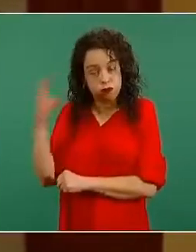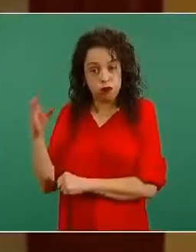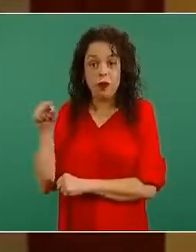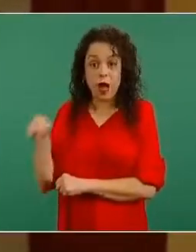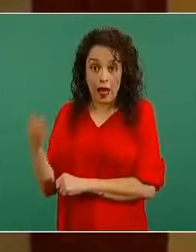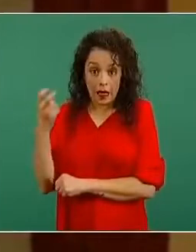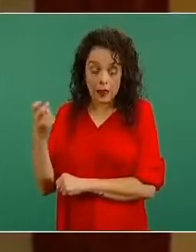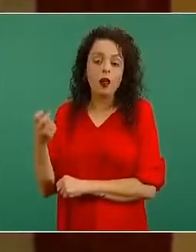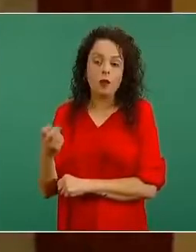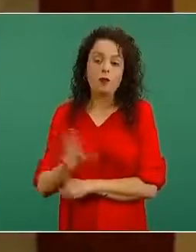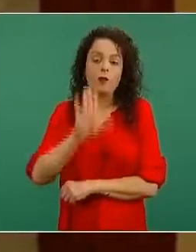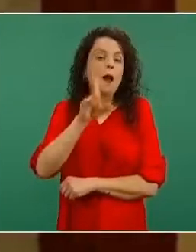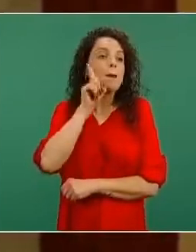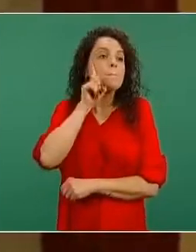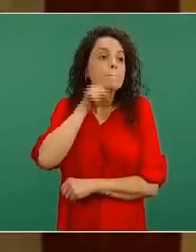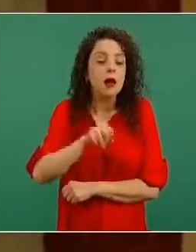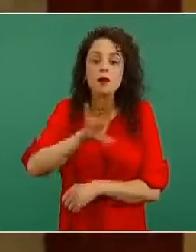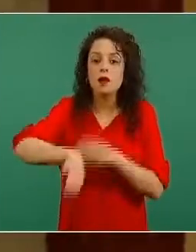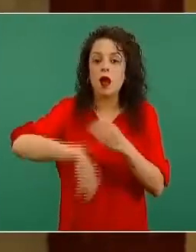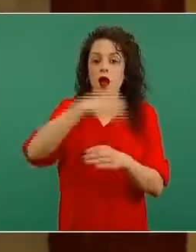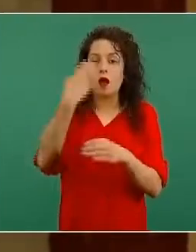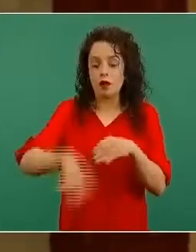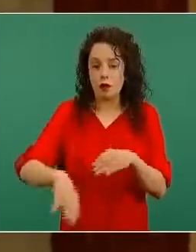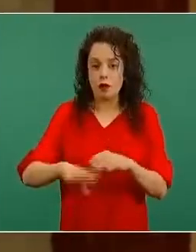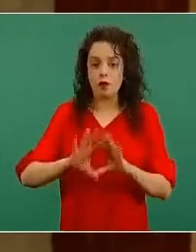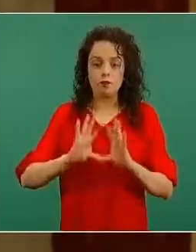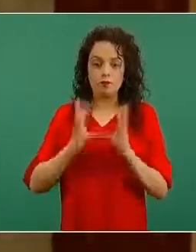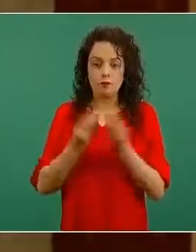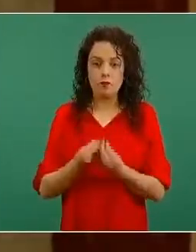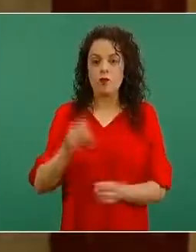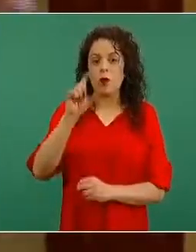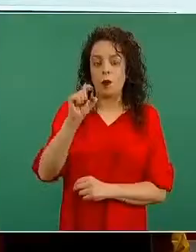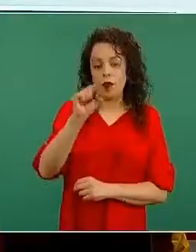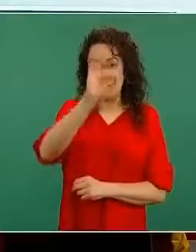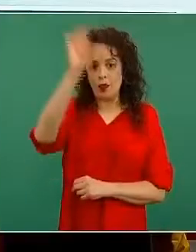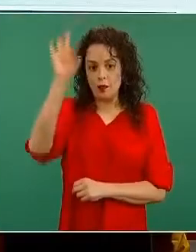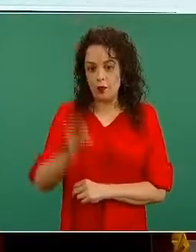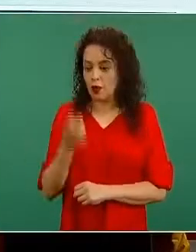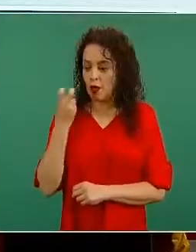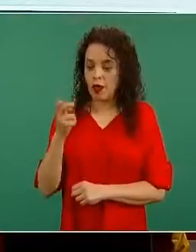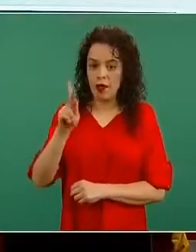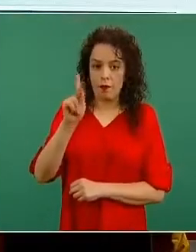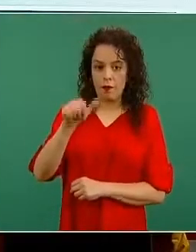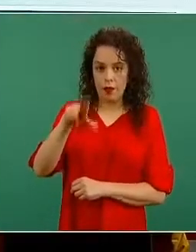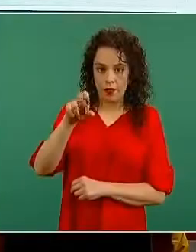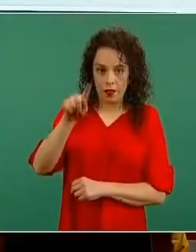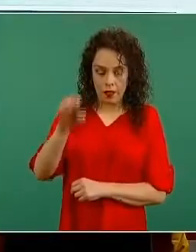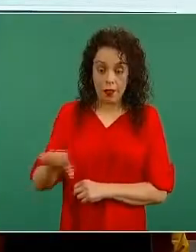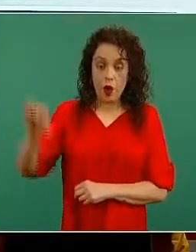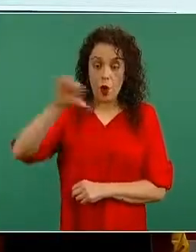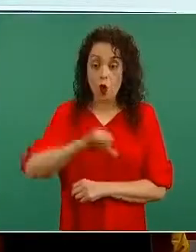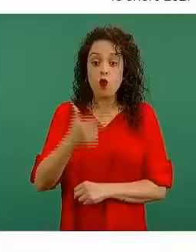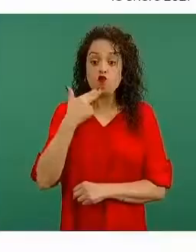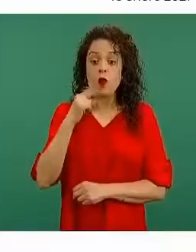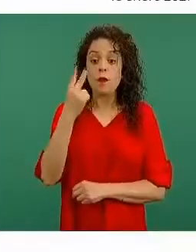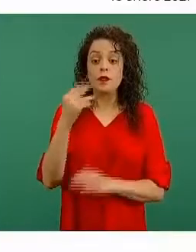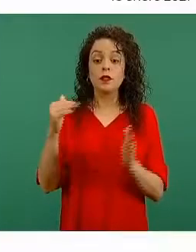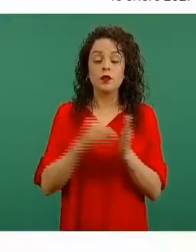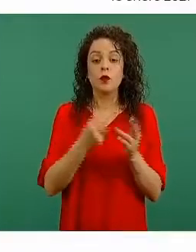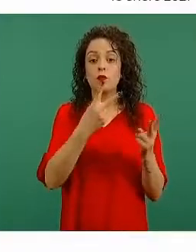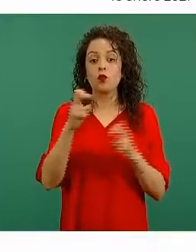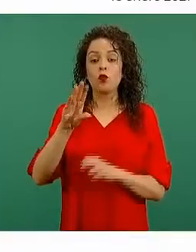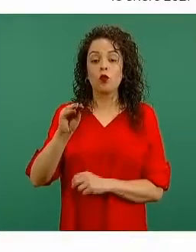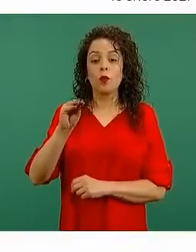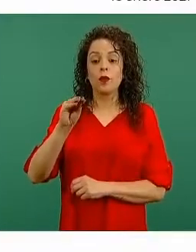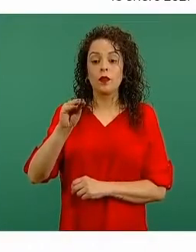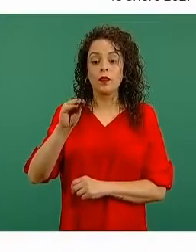prácticamente mañana, completando el último 20% de este paquete. Hoy utilizamos 25,296